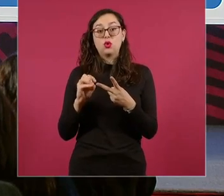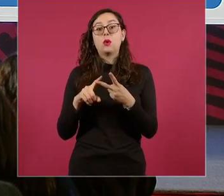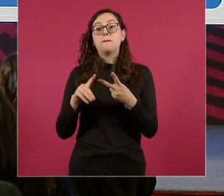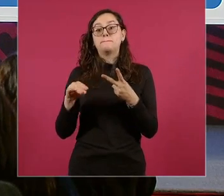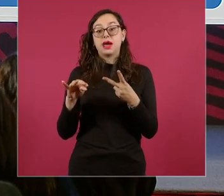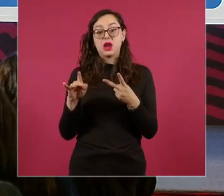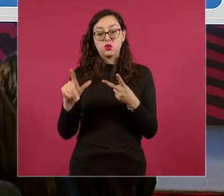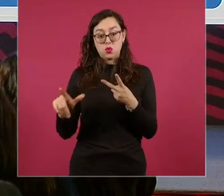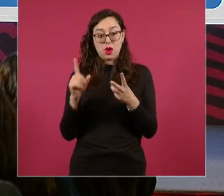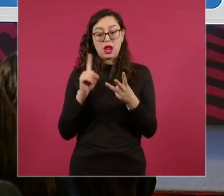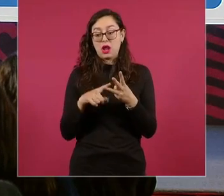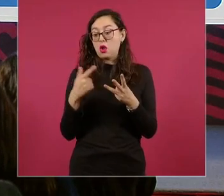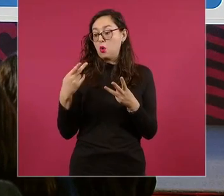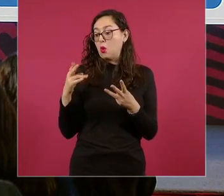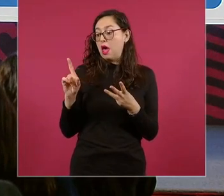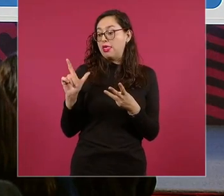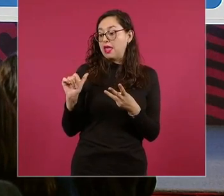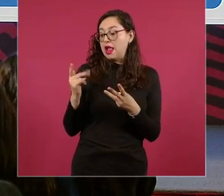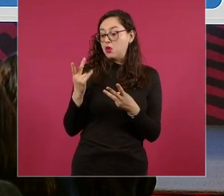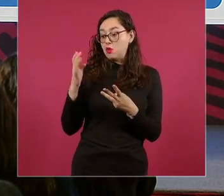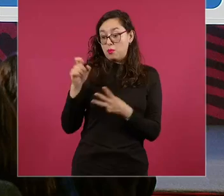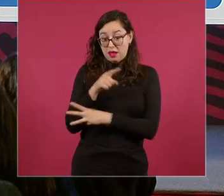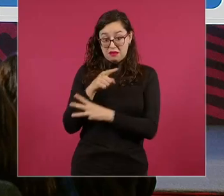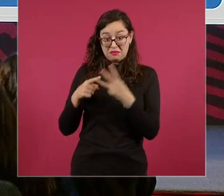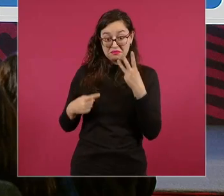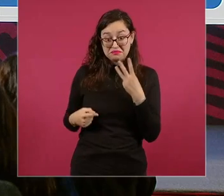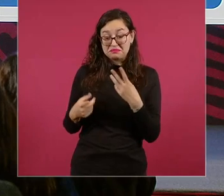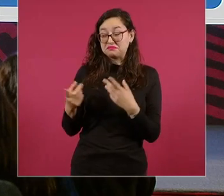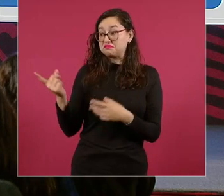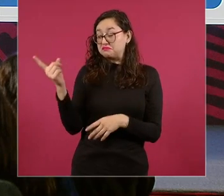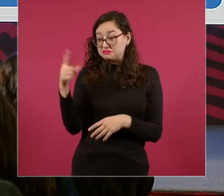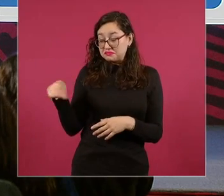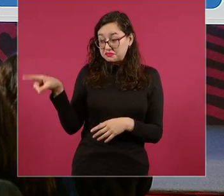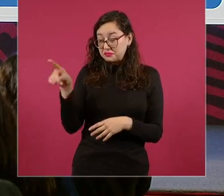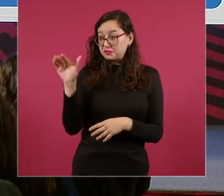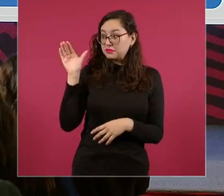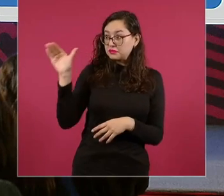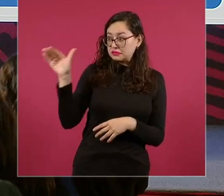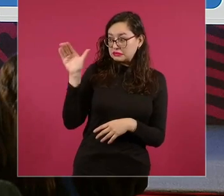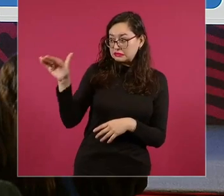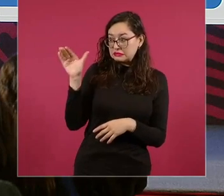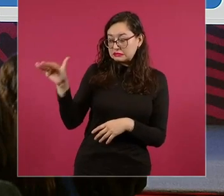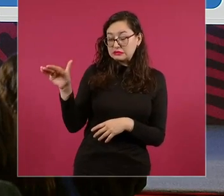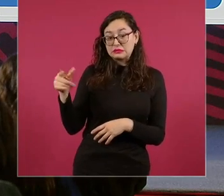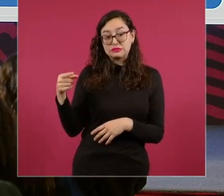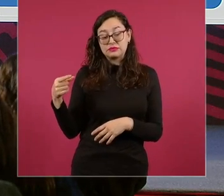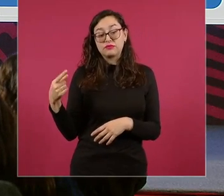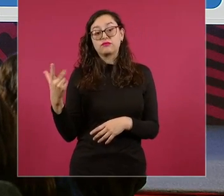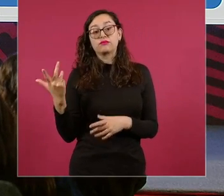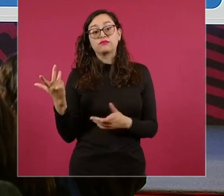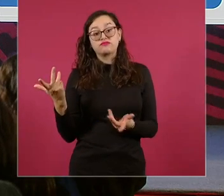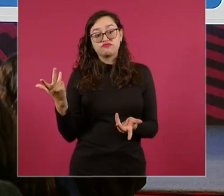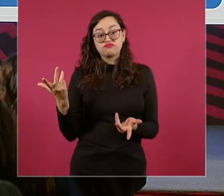y Guadalupe Ramírez Escobar. En este caso, estos